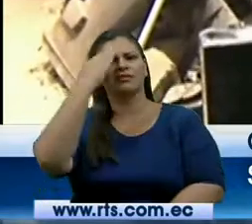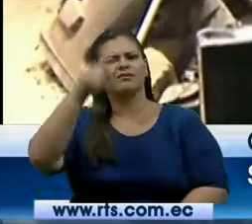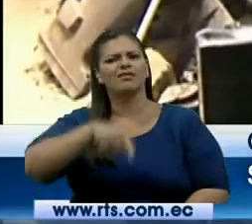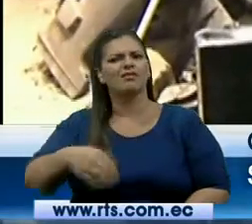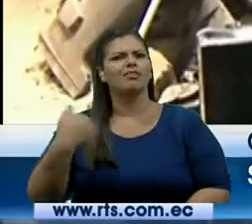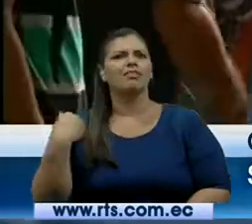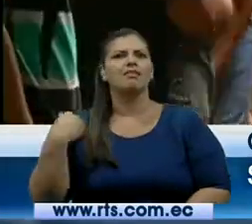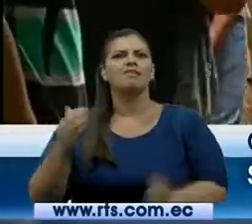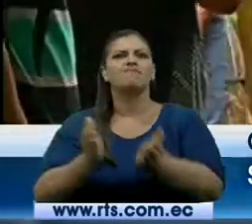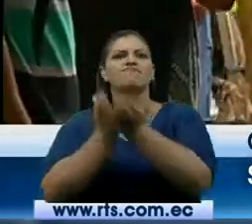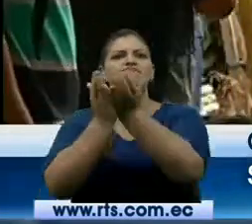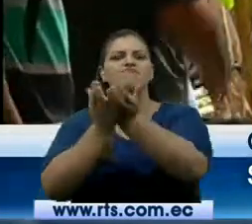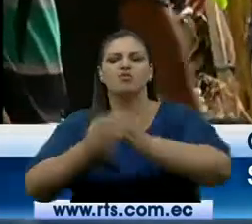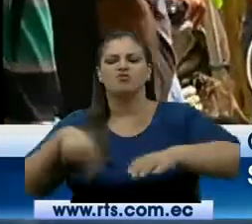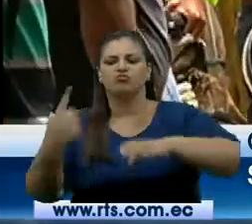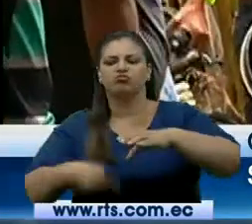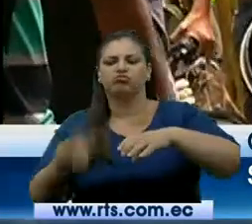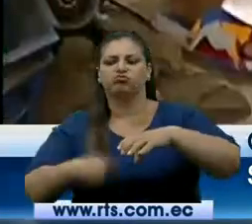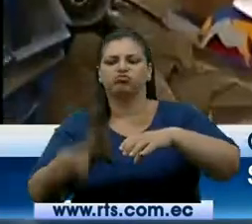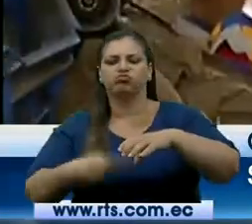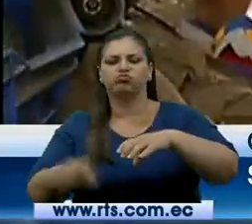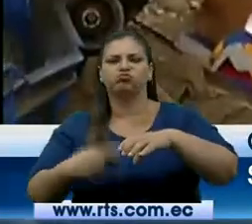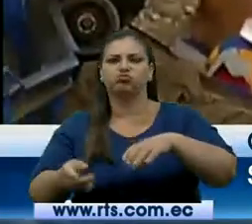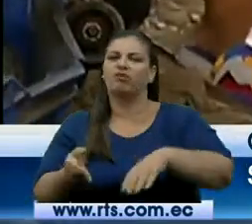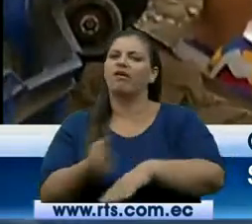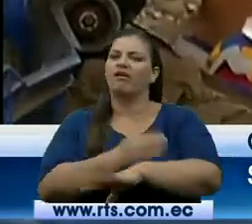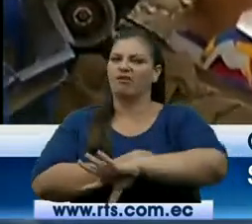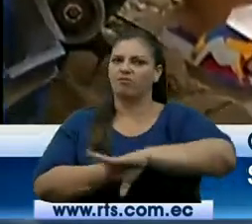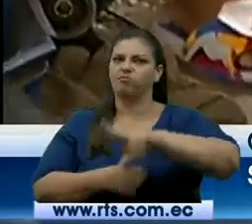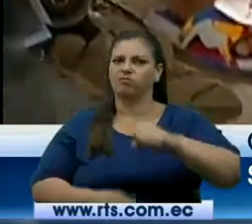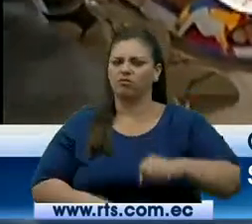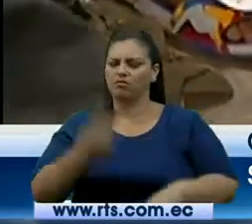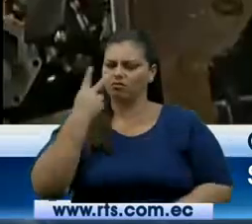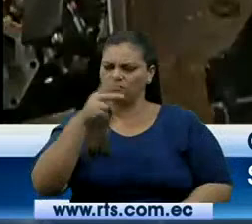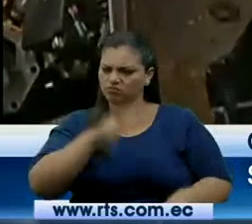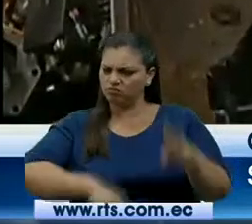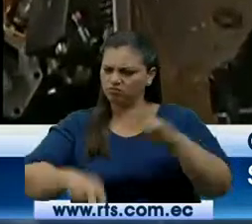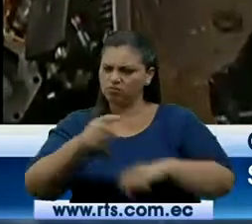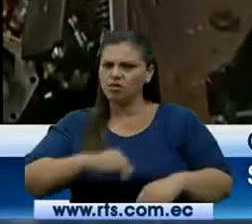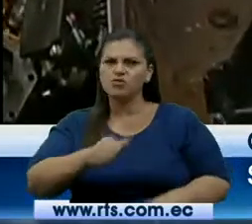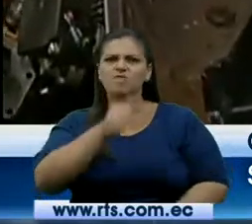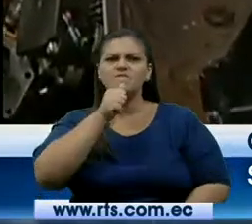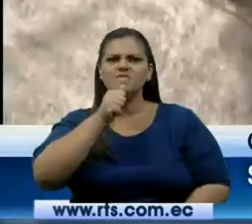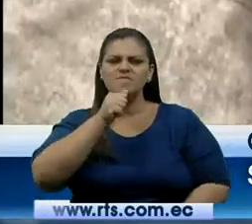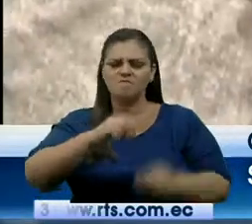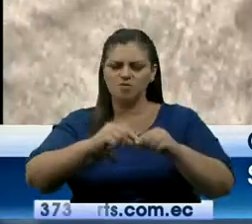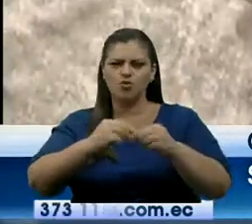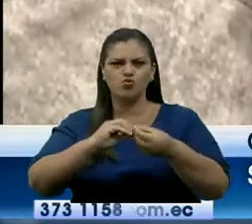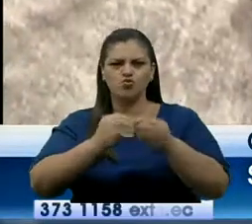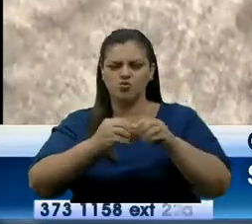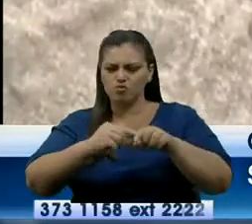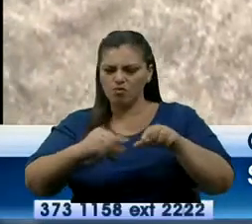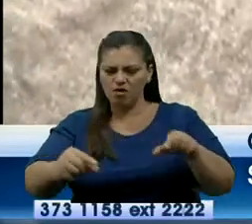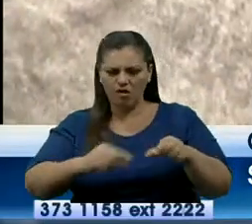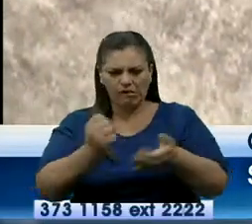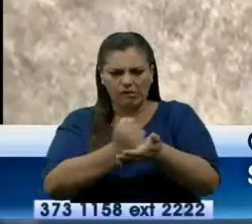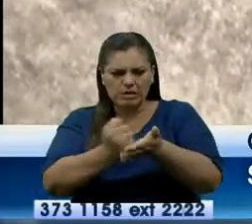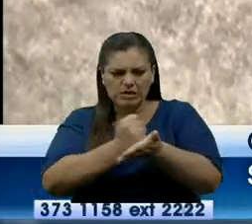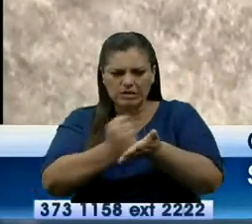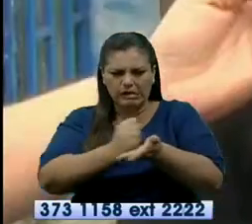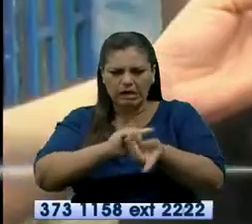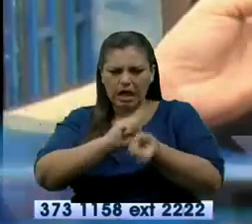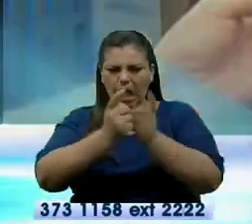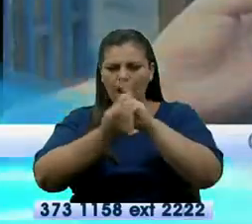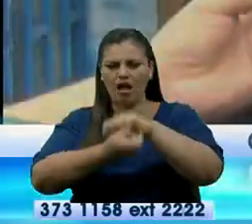de borda, sin su documentación, con la serie cambiada, el troquelado cambiado. Por tal motivo hay tres personas